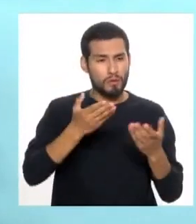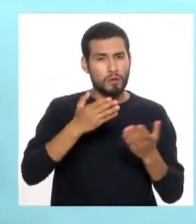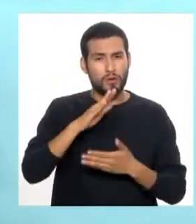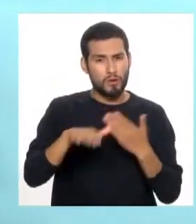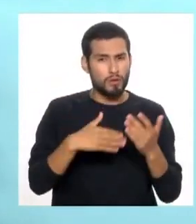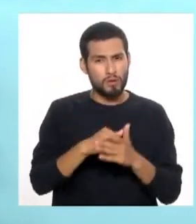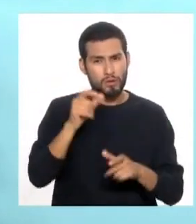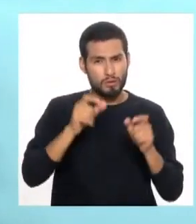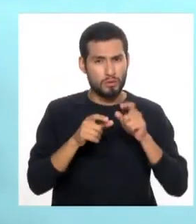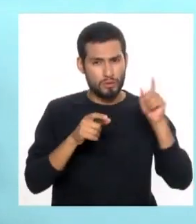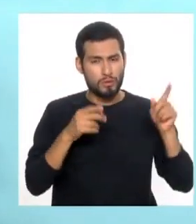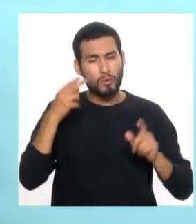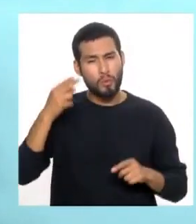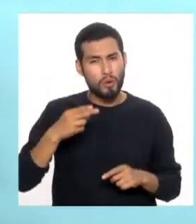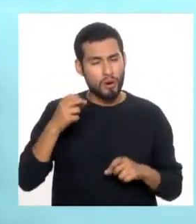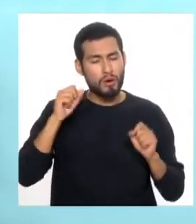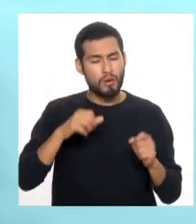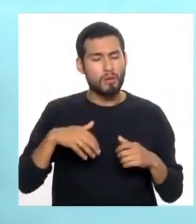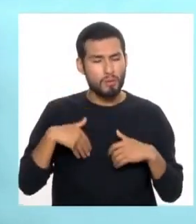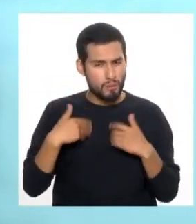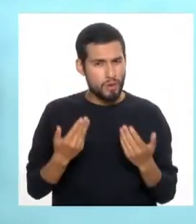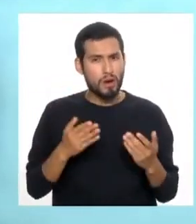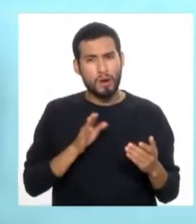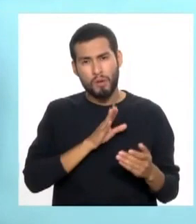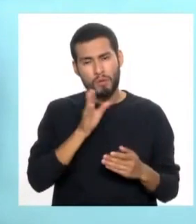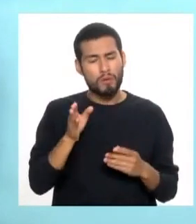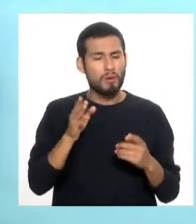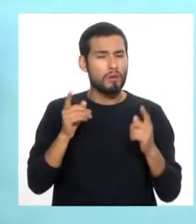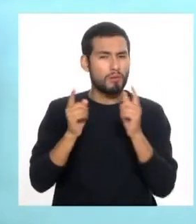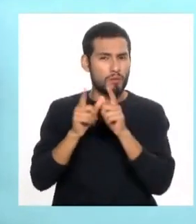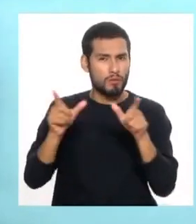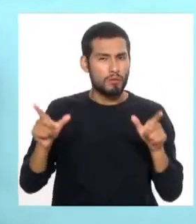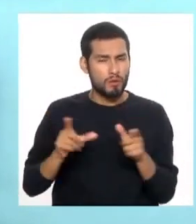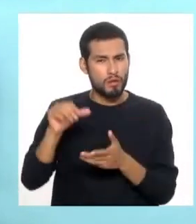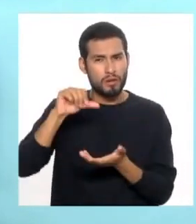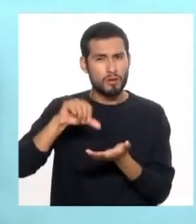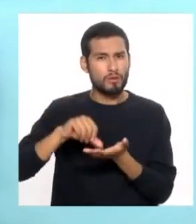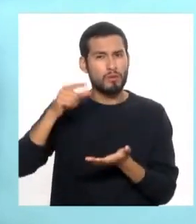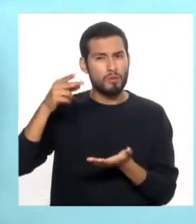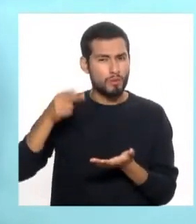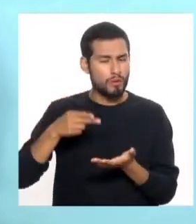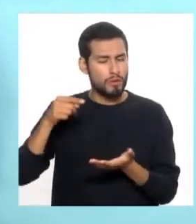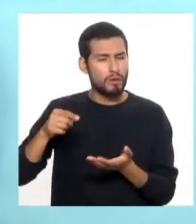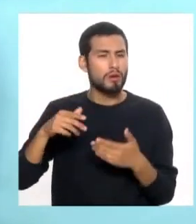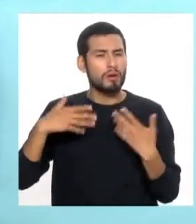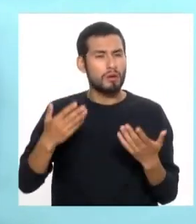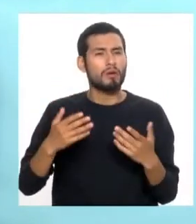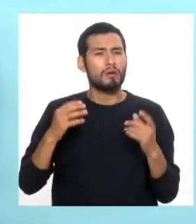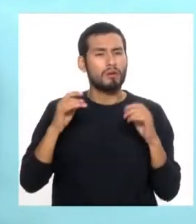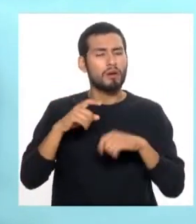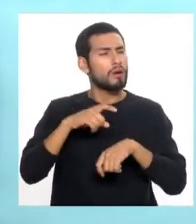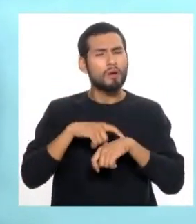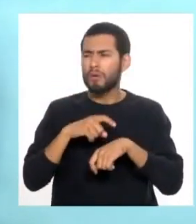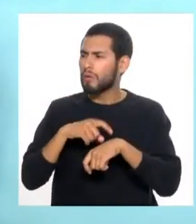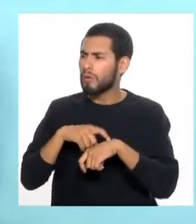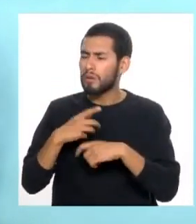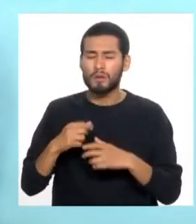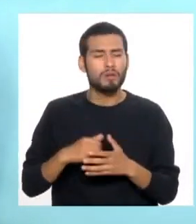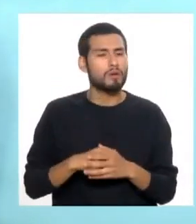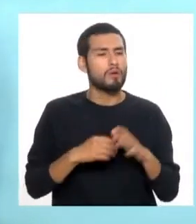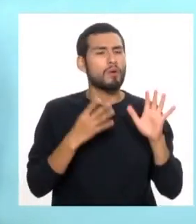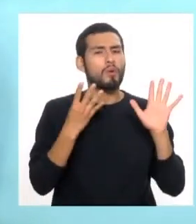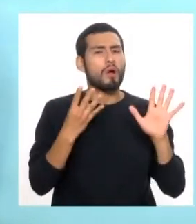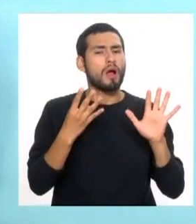todos los pobladores de allá de Huancayo para que puedan apersonarse a la Plaza de Huancayo, donde se van a ir a las de 9 de la